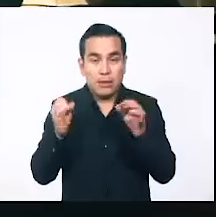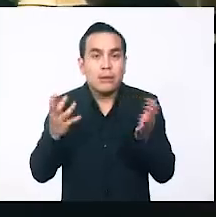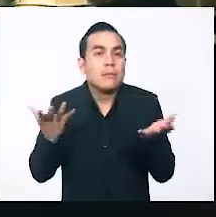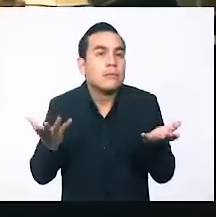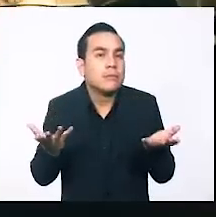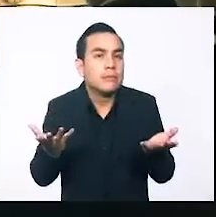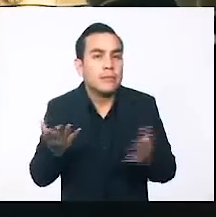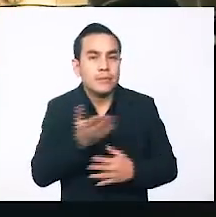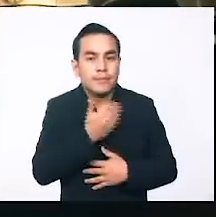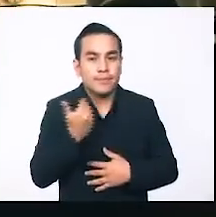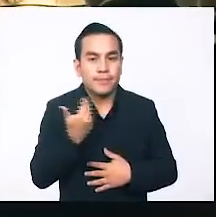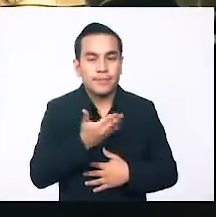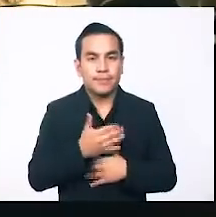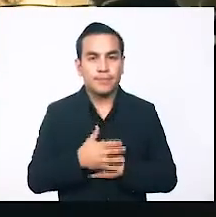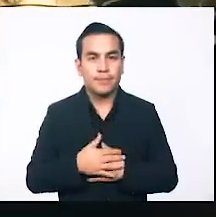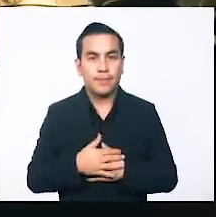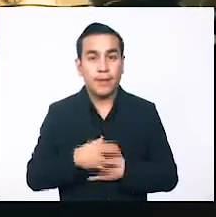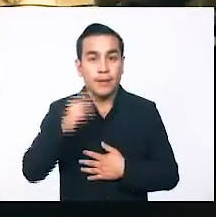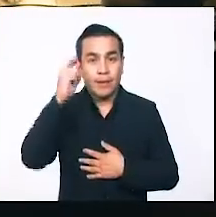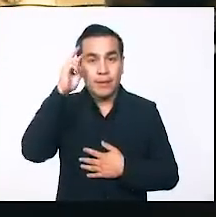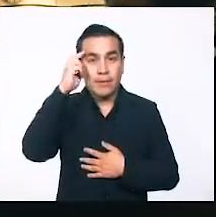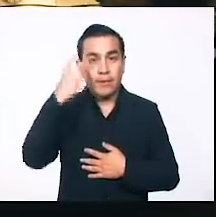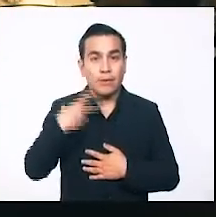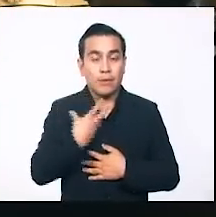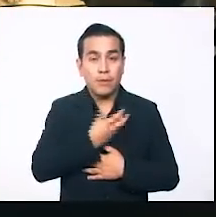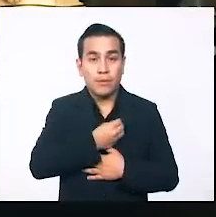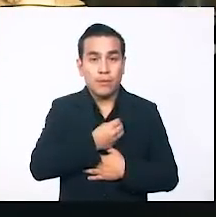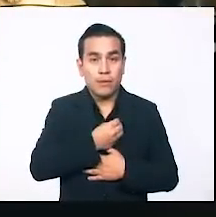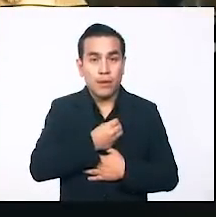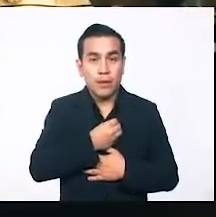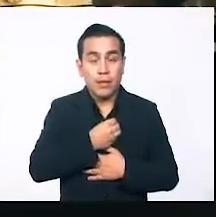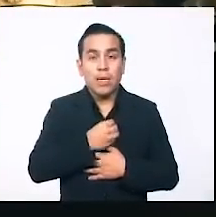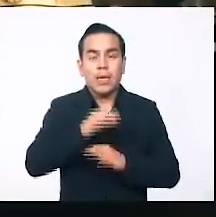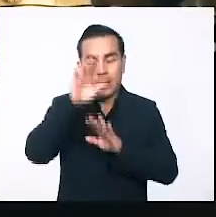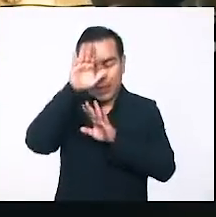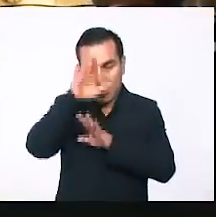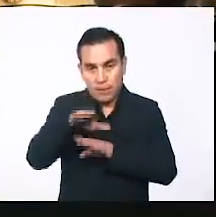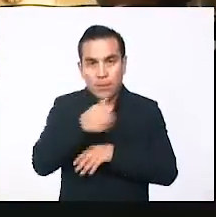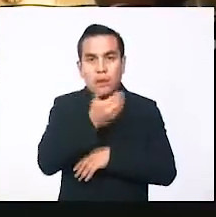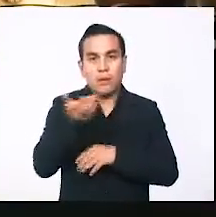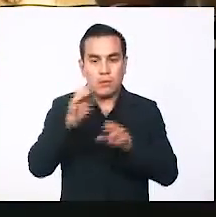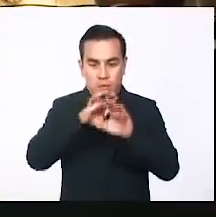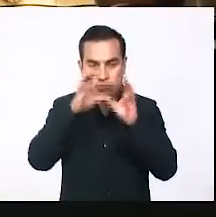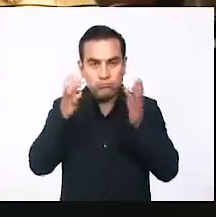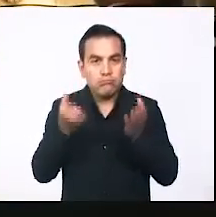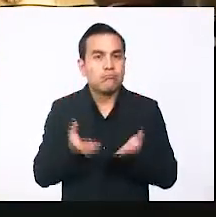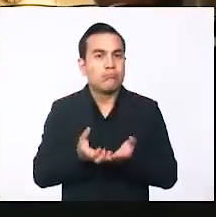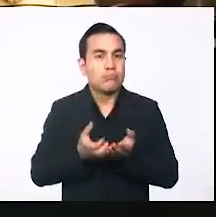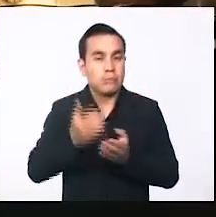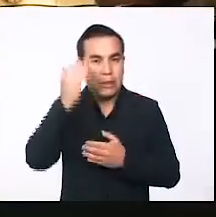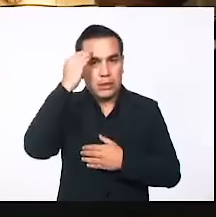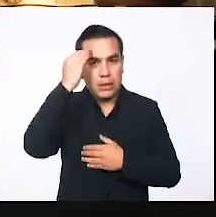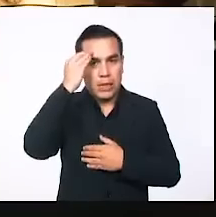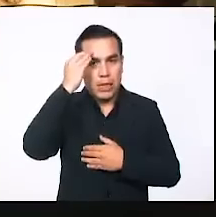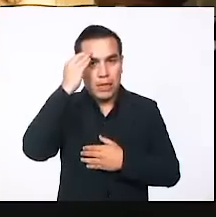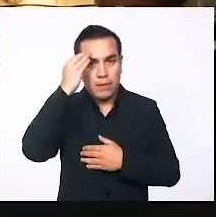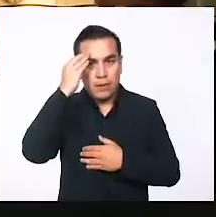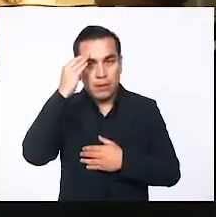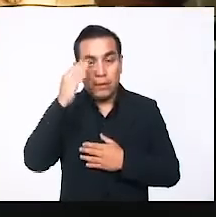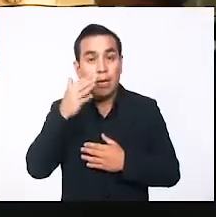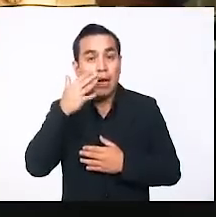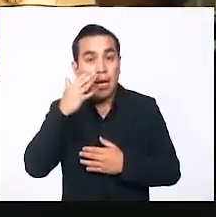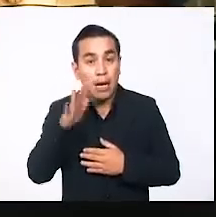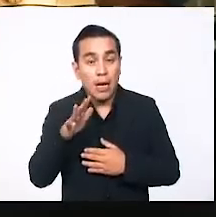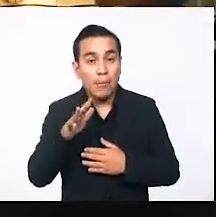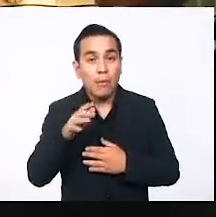¿Eso quiere decir que vamos a violar los derechos humanos y a la comunidad internacional? No, claro. Pues sabemos que somos parte de una comunidad internacional. Somos parte de la ONU, somos parte